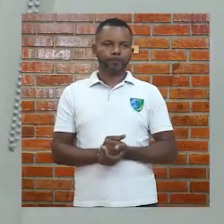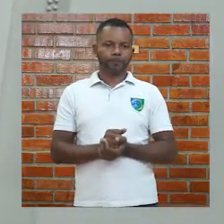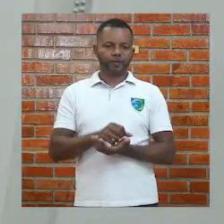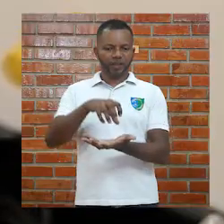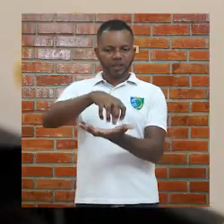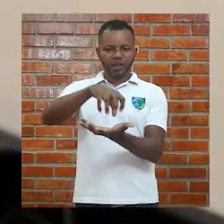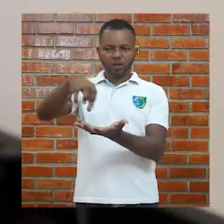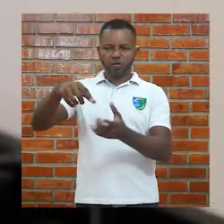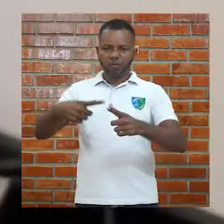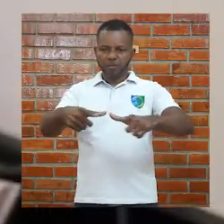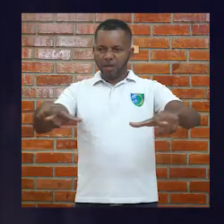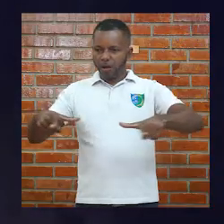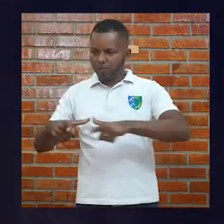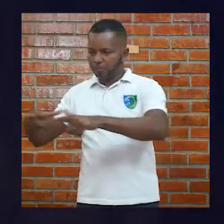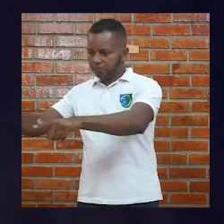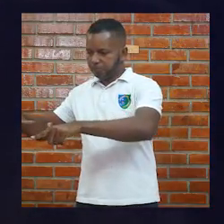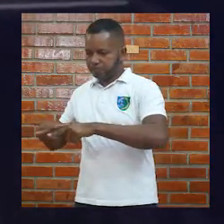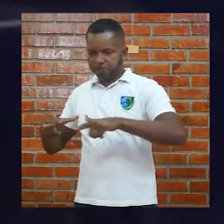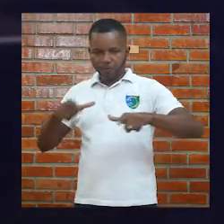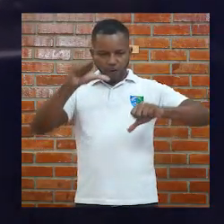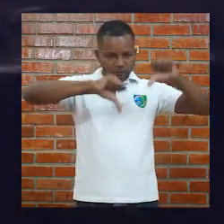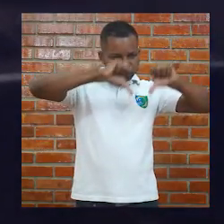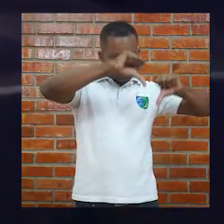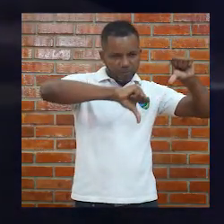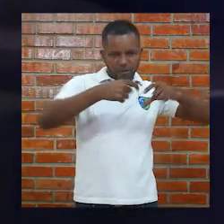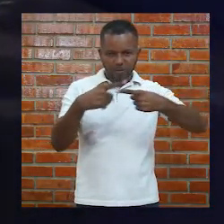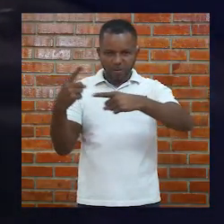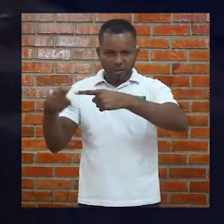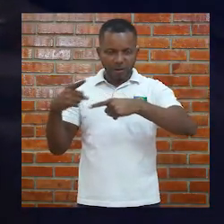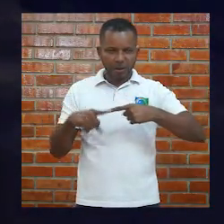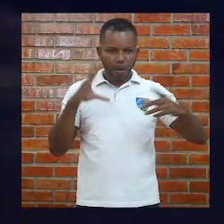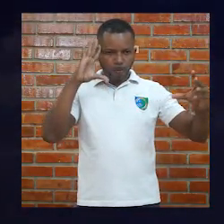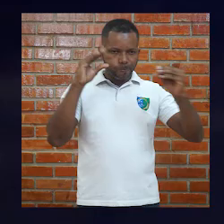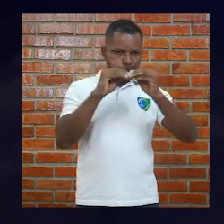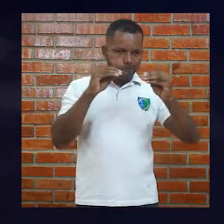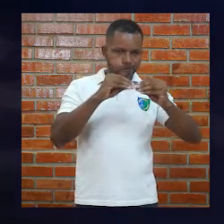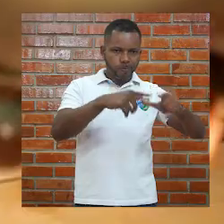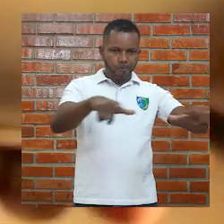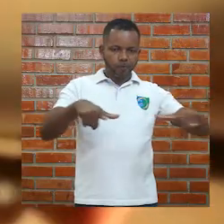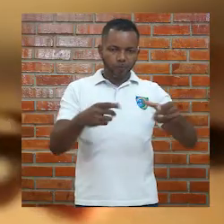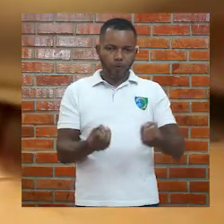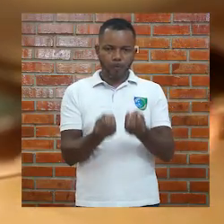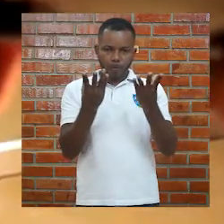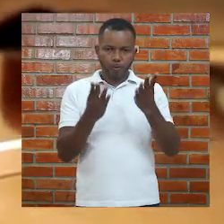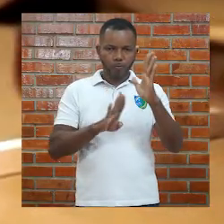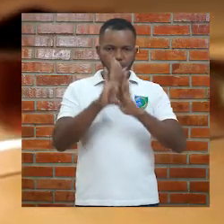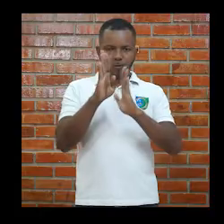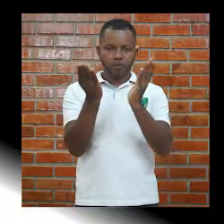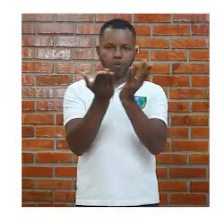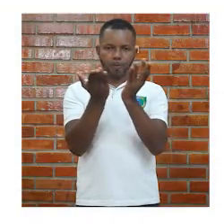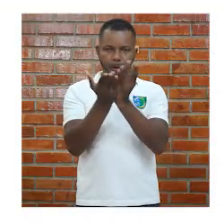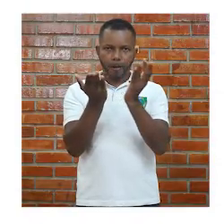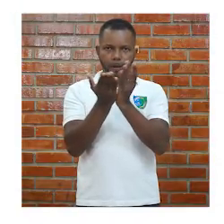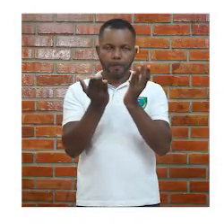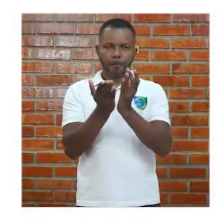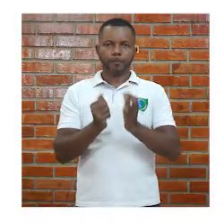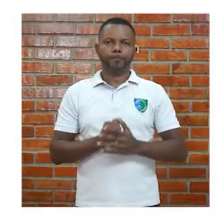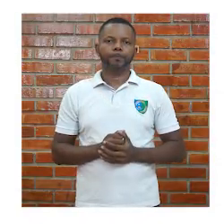contará con salones de innovación, laboratorios y espacios para el encuentro de los sectores productivo y académico.